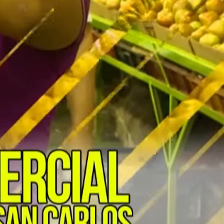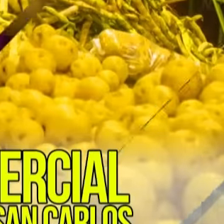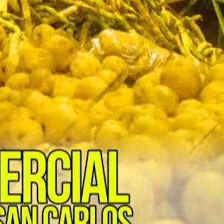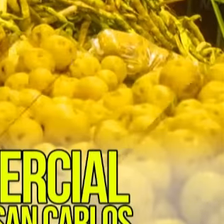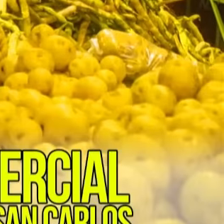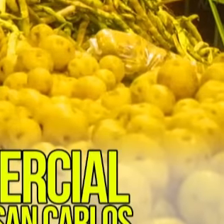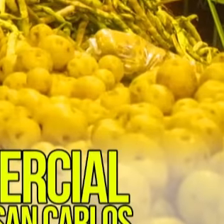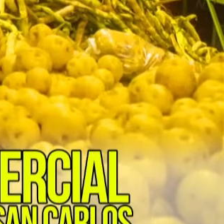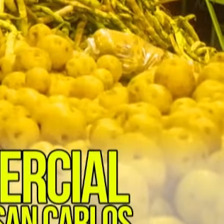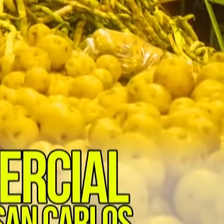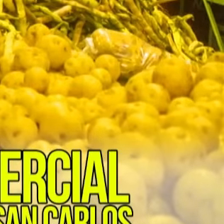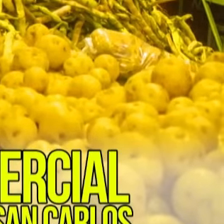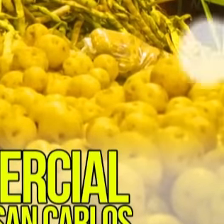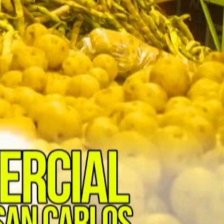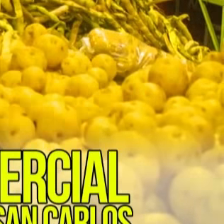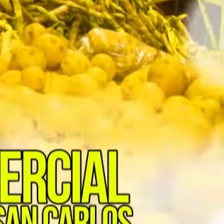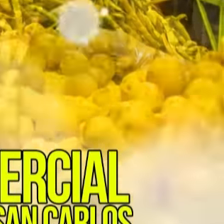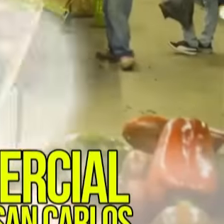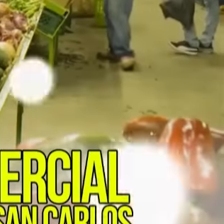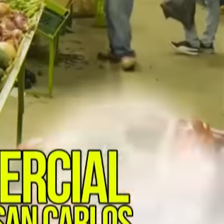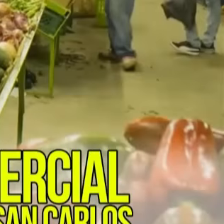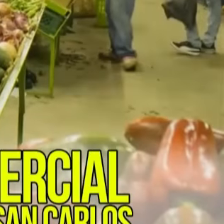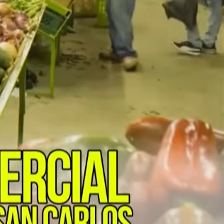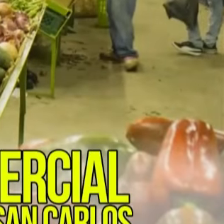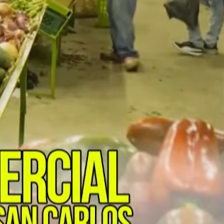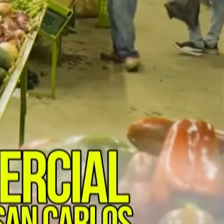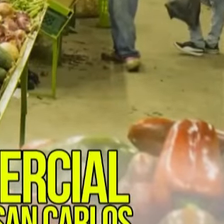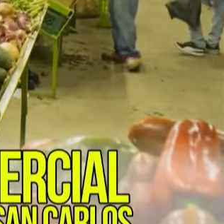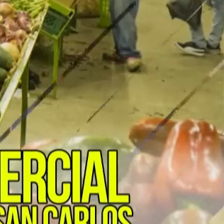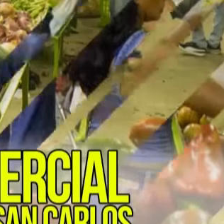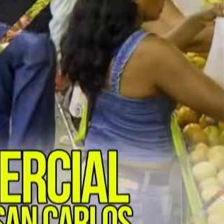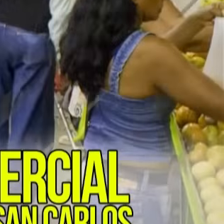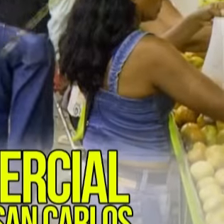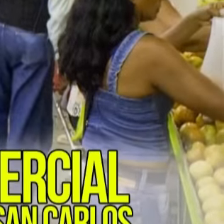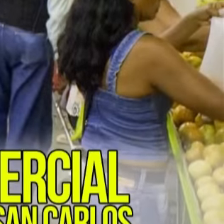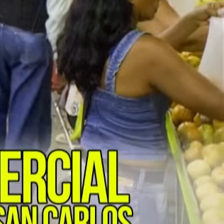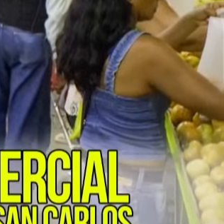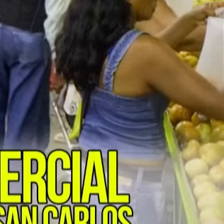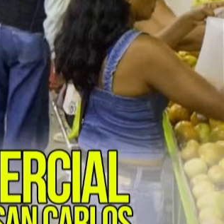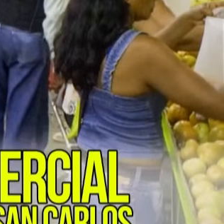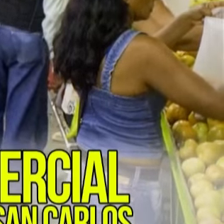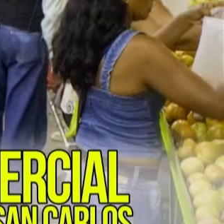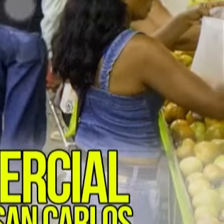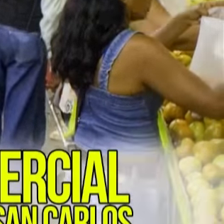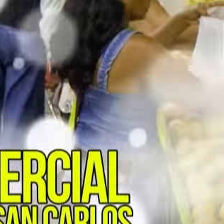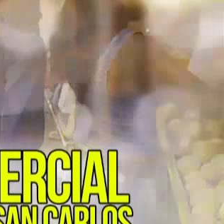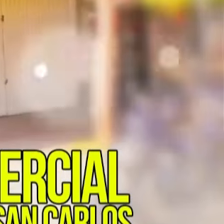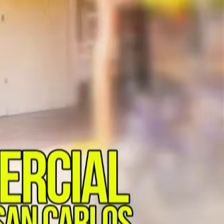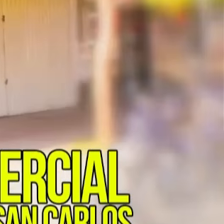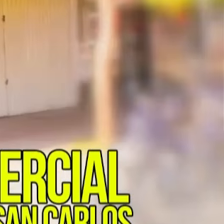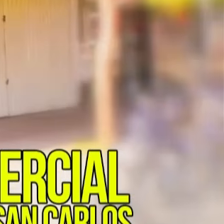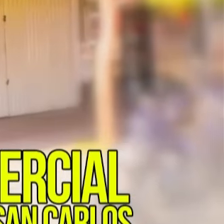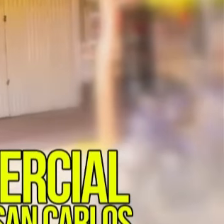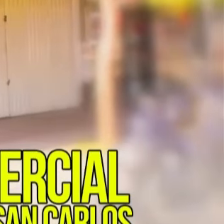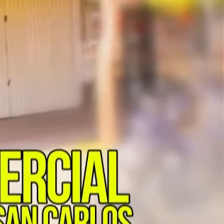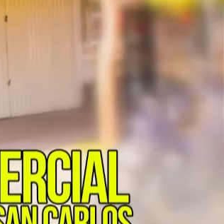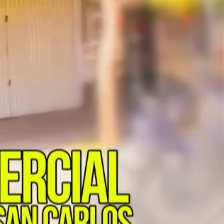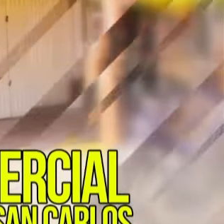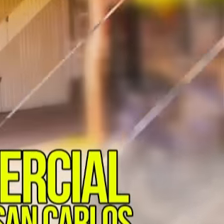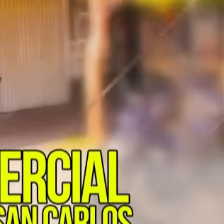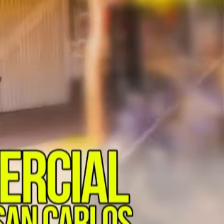son productos frescos y de buena calidad para su hogar, no lo piense más. Visite la nueva Plaza Campesina de Barranca. Frutas, verduras, legumbres